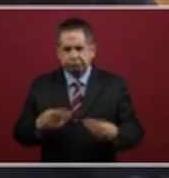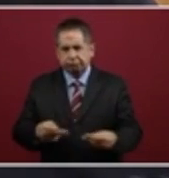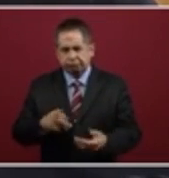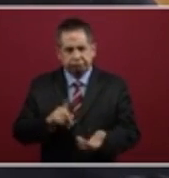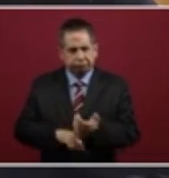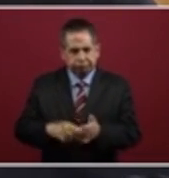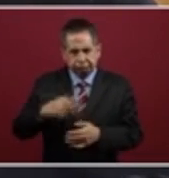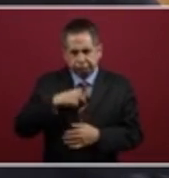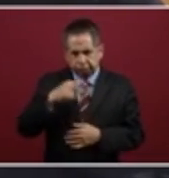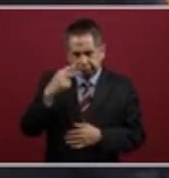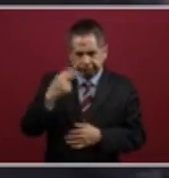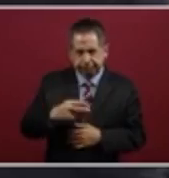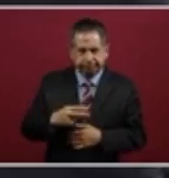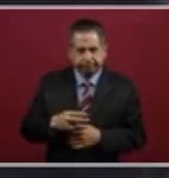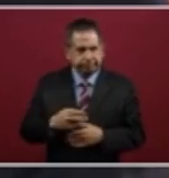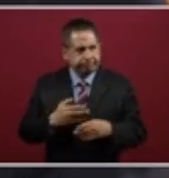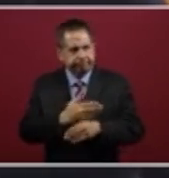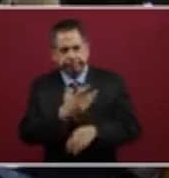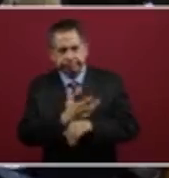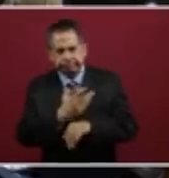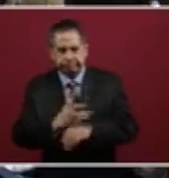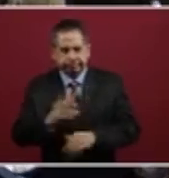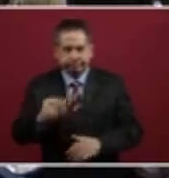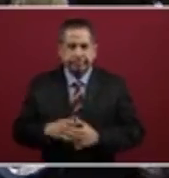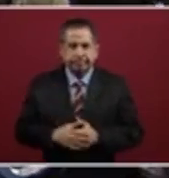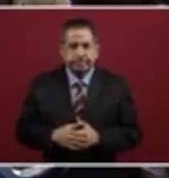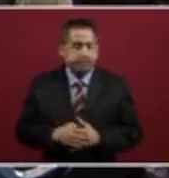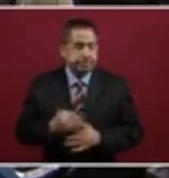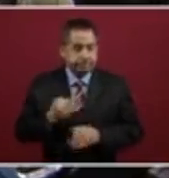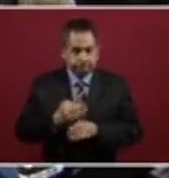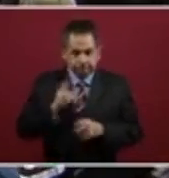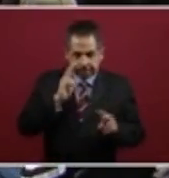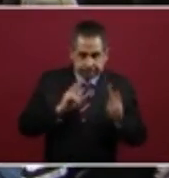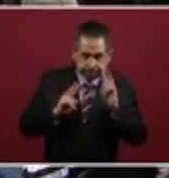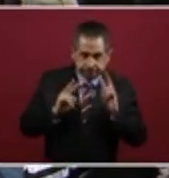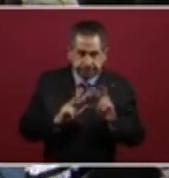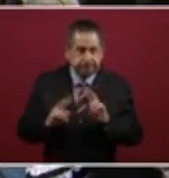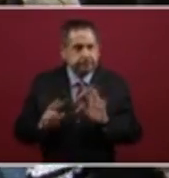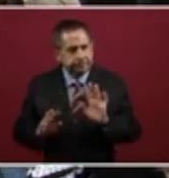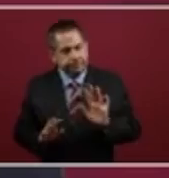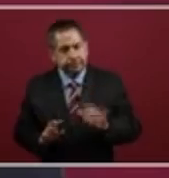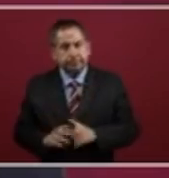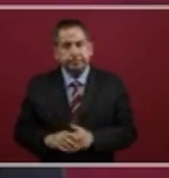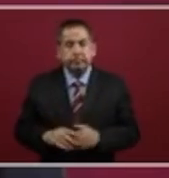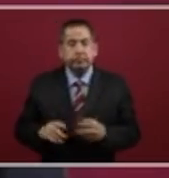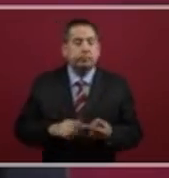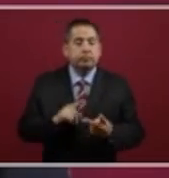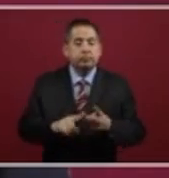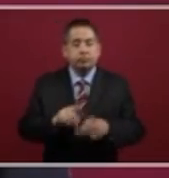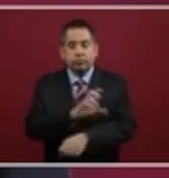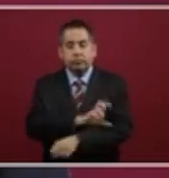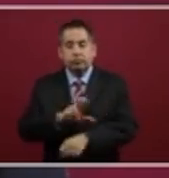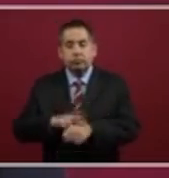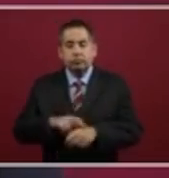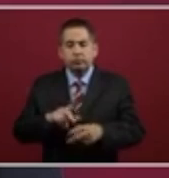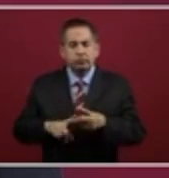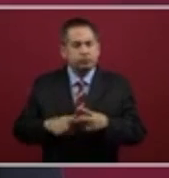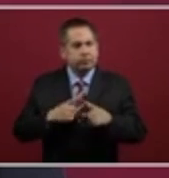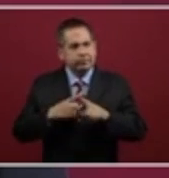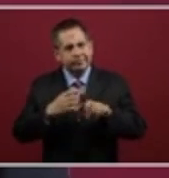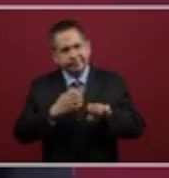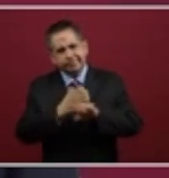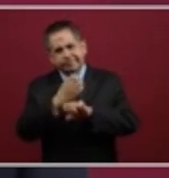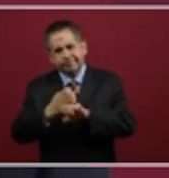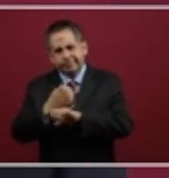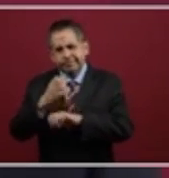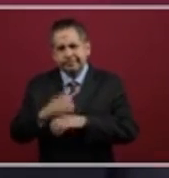a Estados Unidos. Entonces, estamos viendo eso. Lo otro de los coordinadores en los estados,